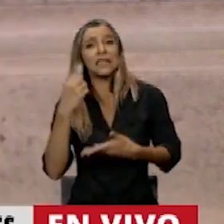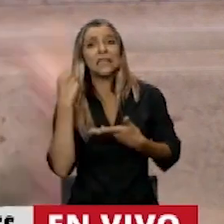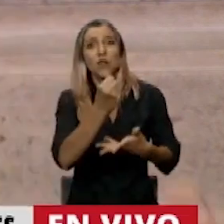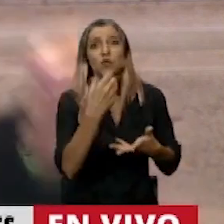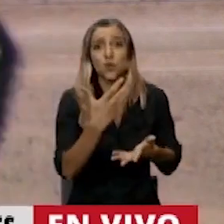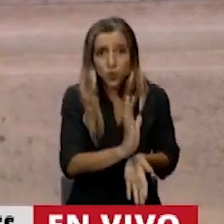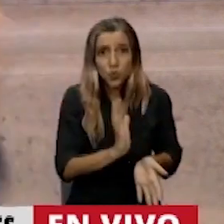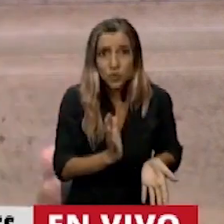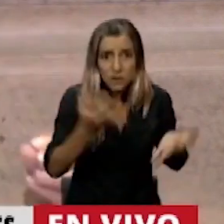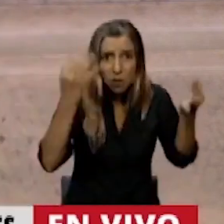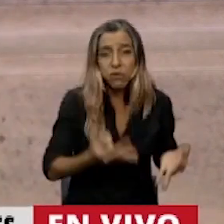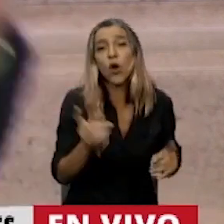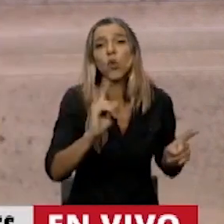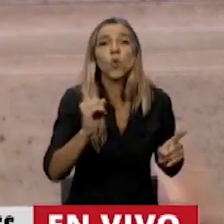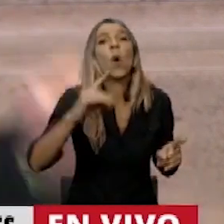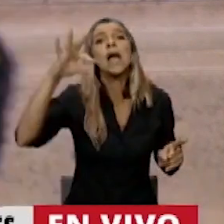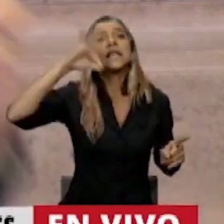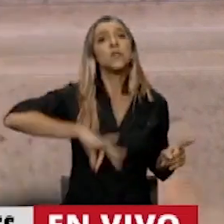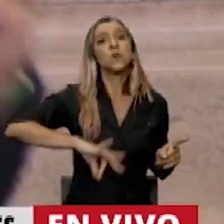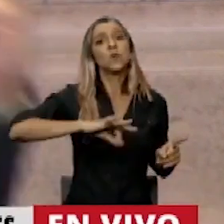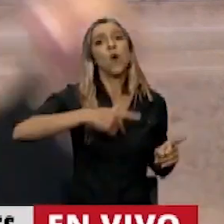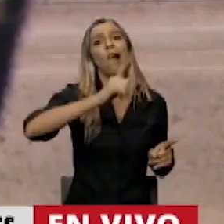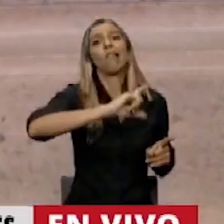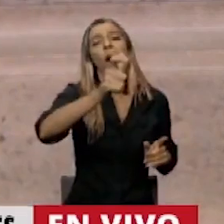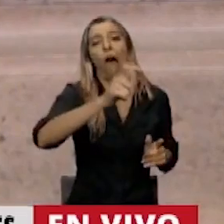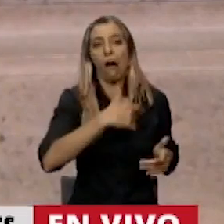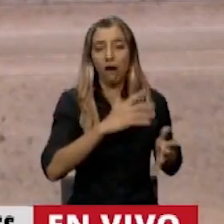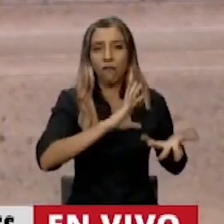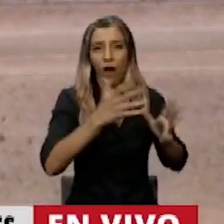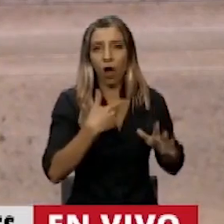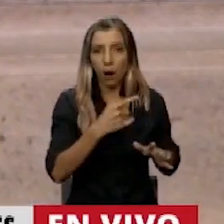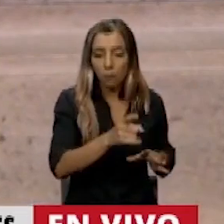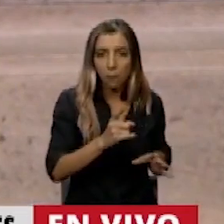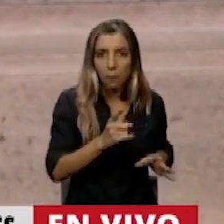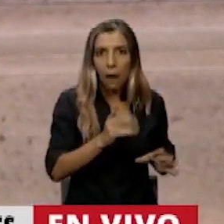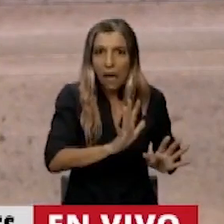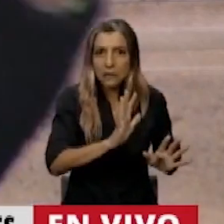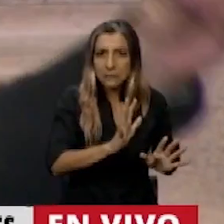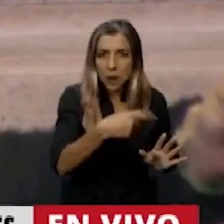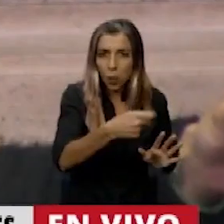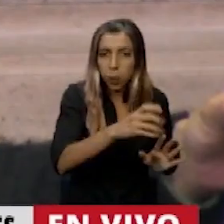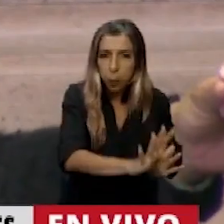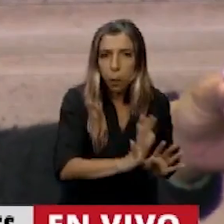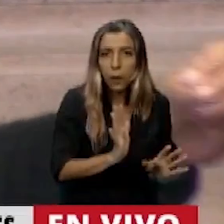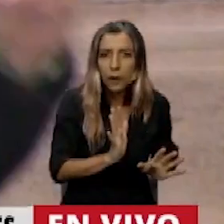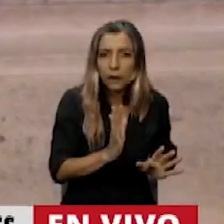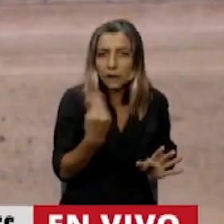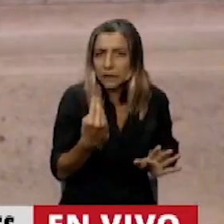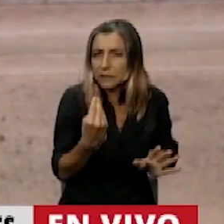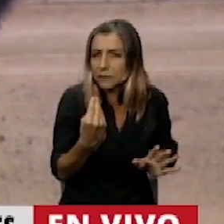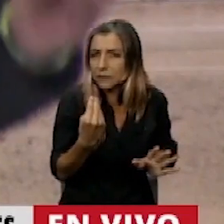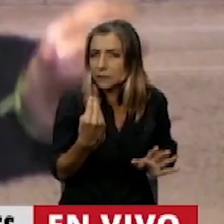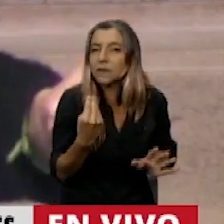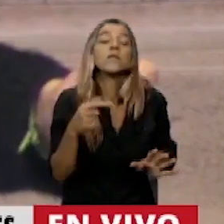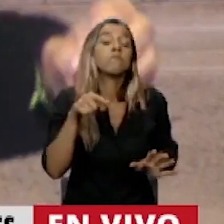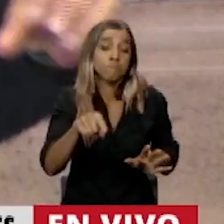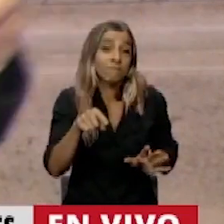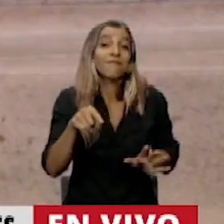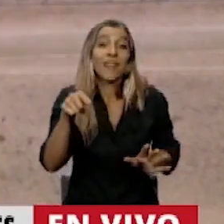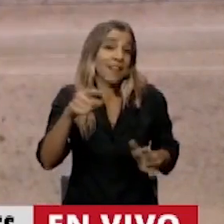derecho a un salario diferido, que es como se han conquistado las jubilaciones. Como esto está haciendo ruido, como este